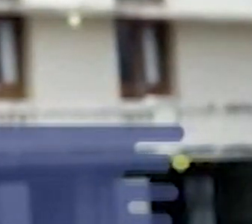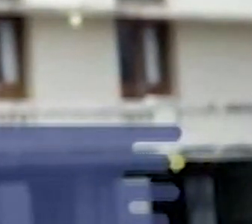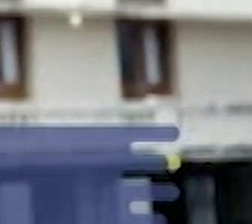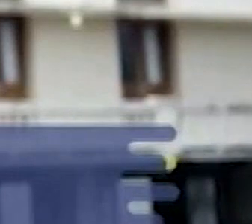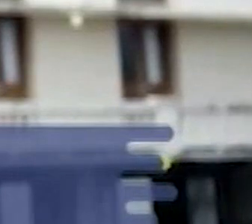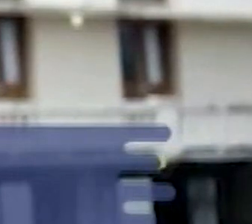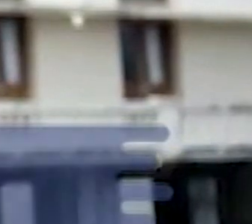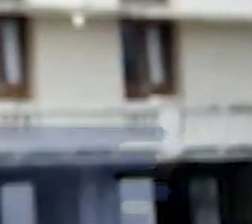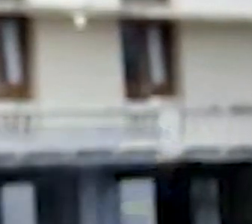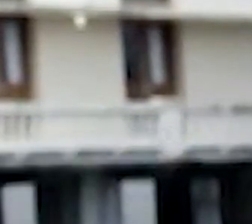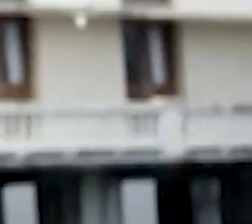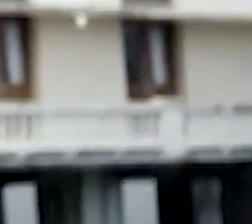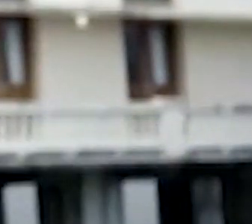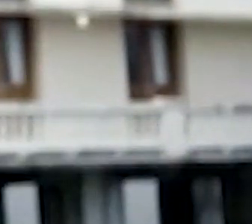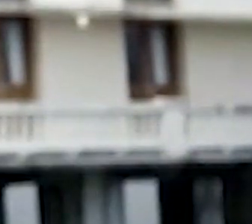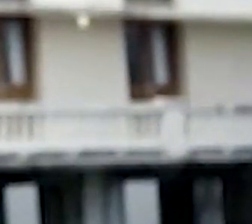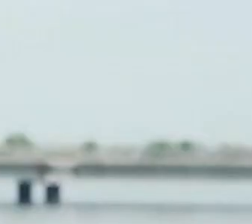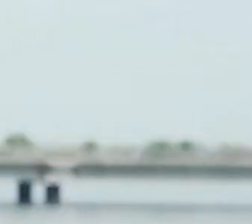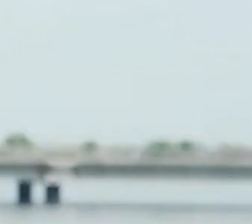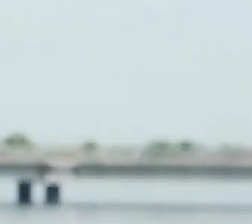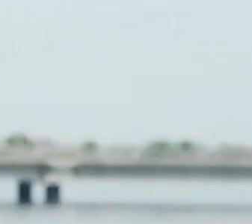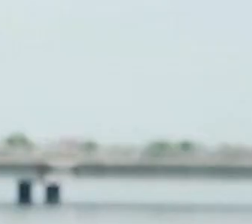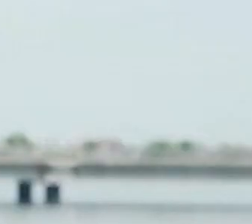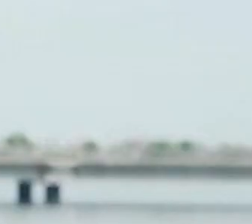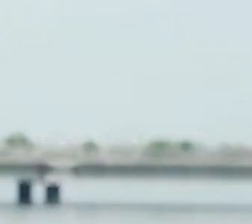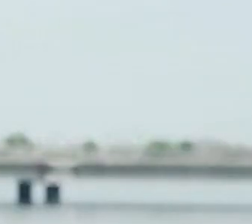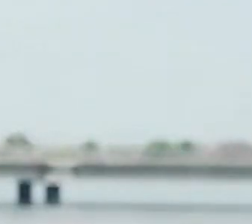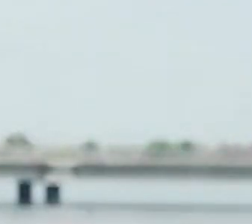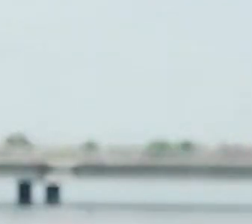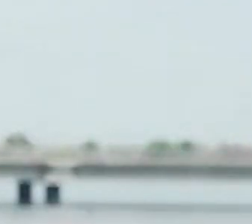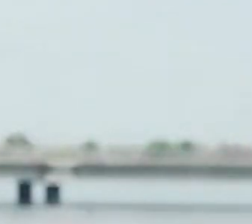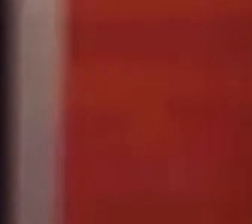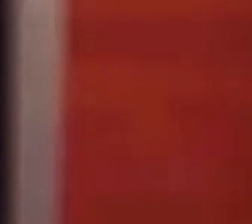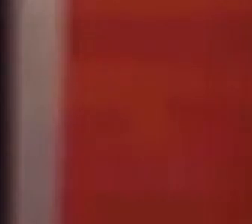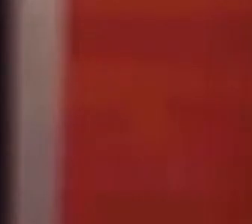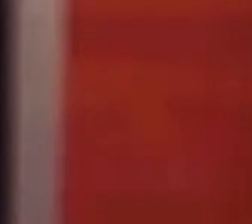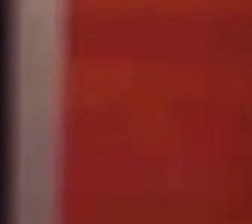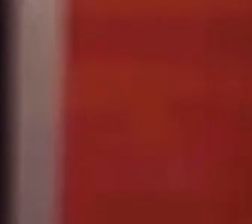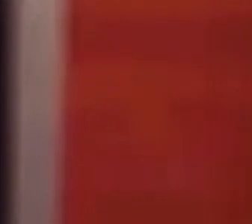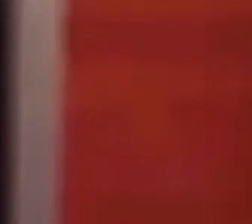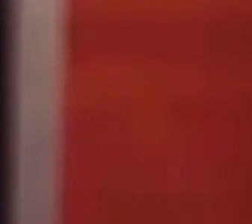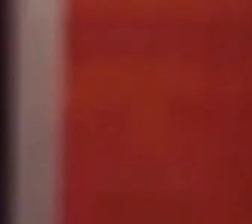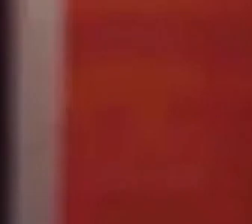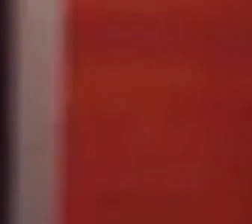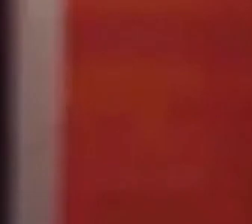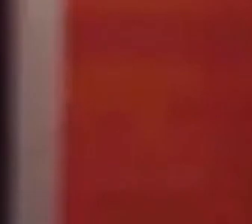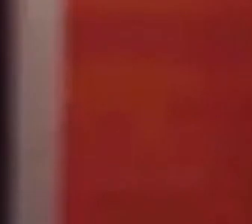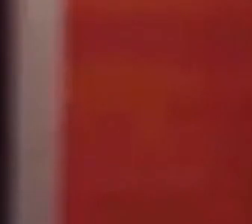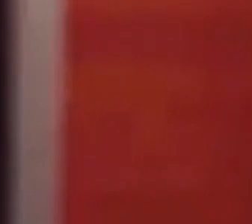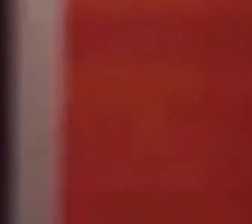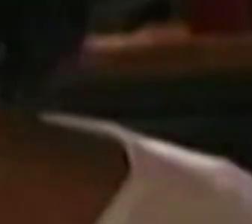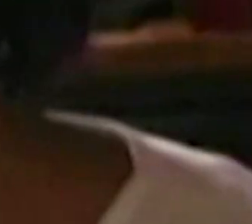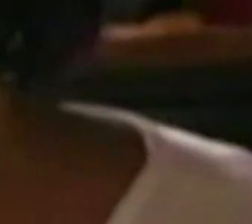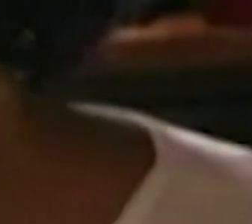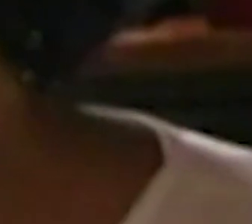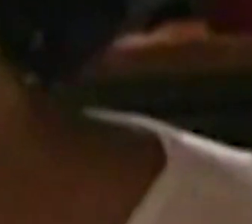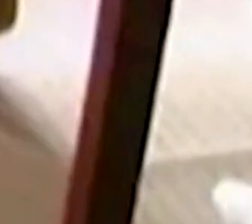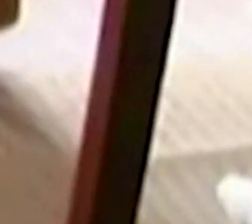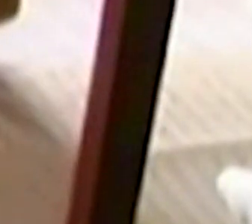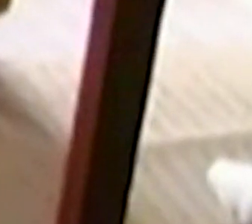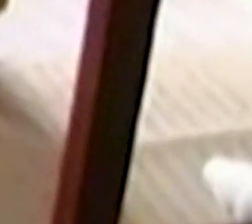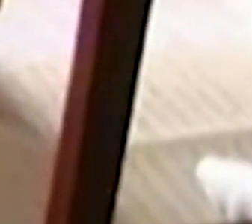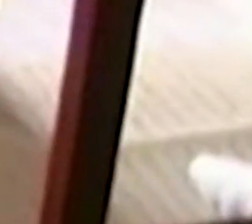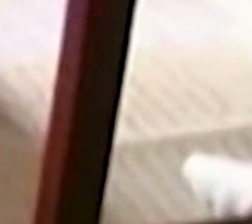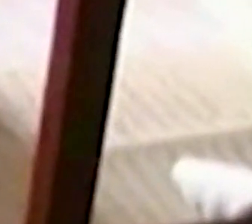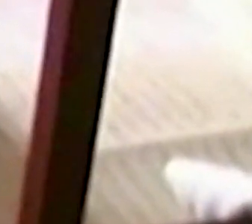materializó un festival de cine que estuviera a la altura de los mejores del mundo. Mi interés siempre fue escribir para el cine, que se